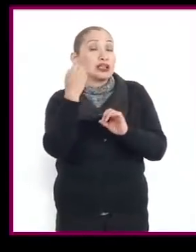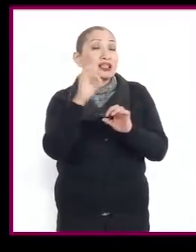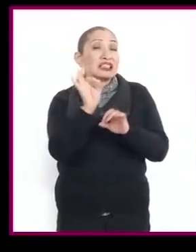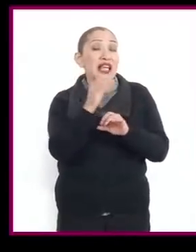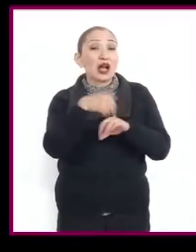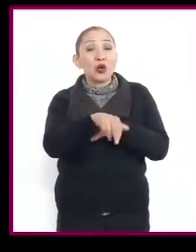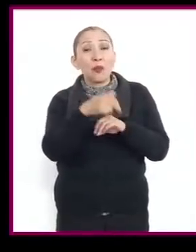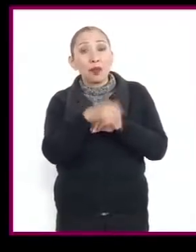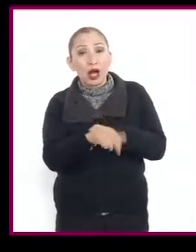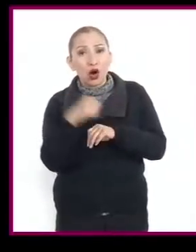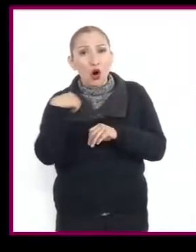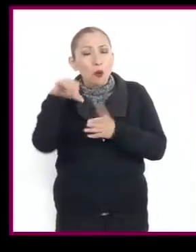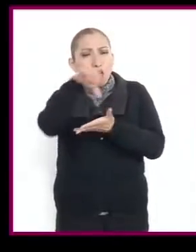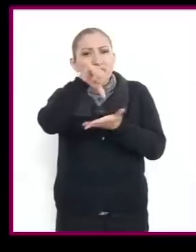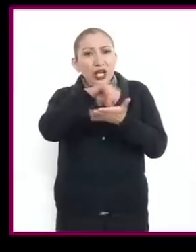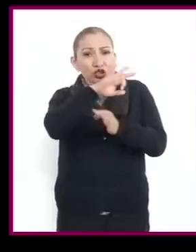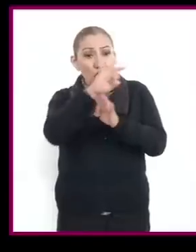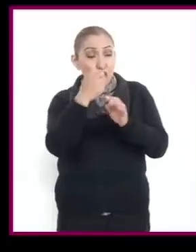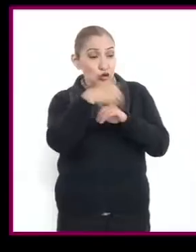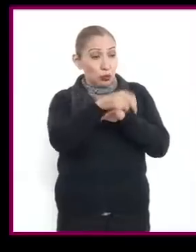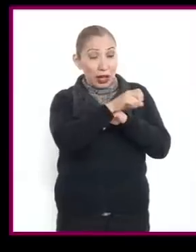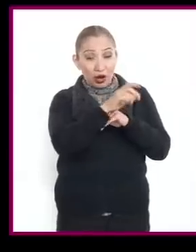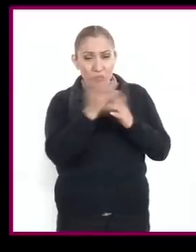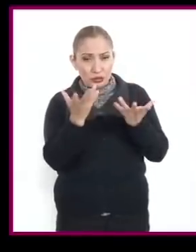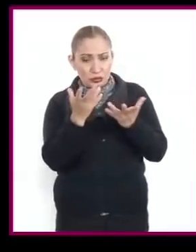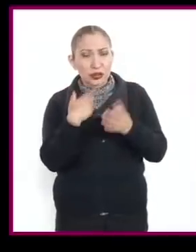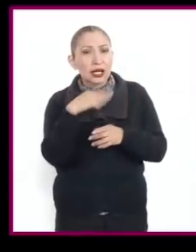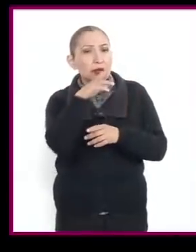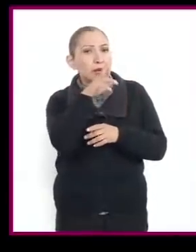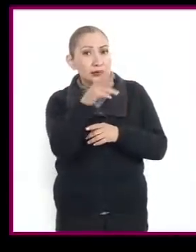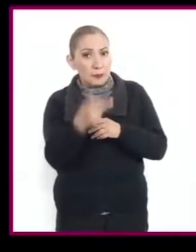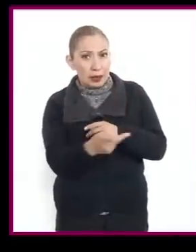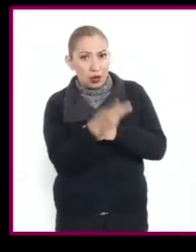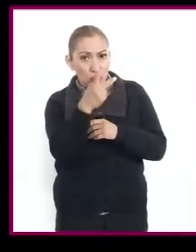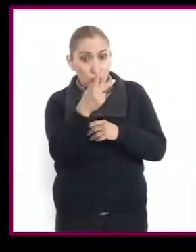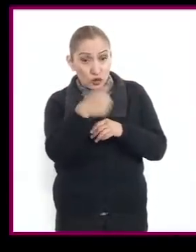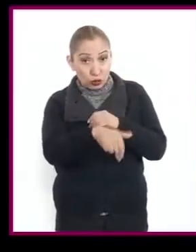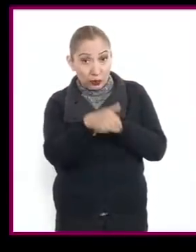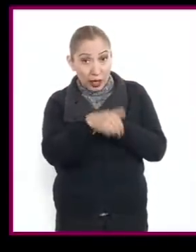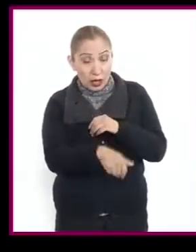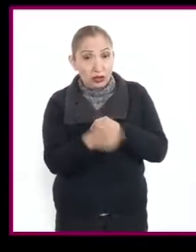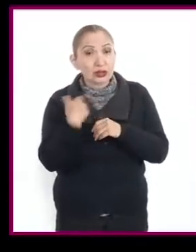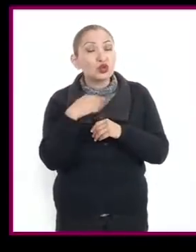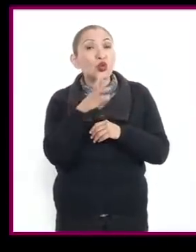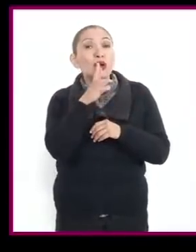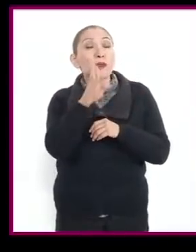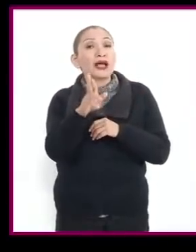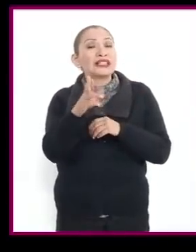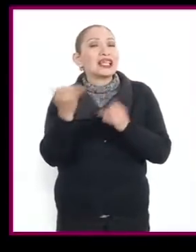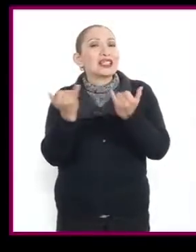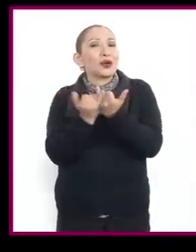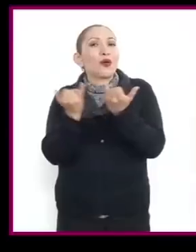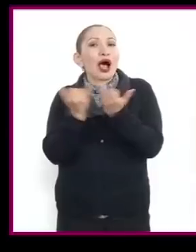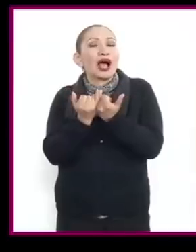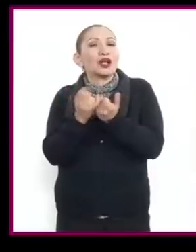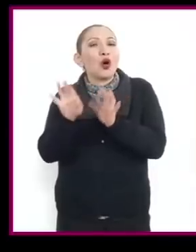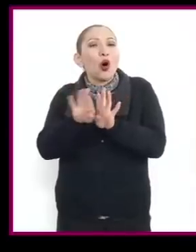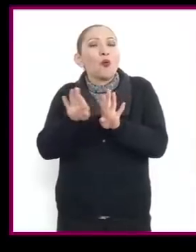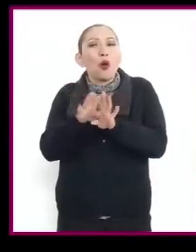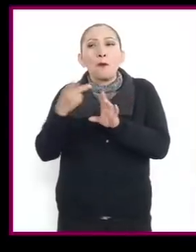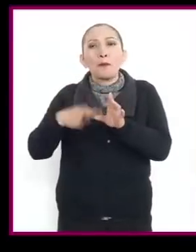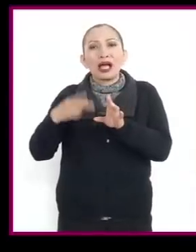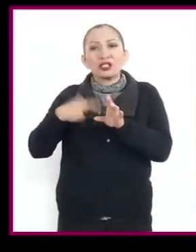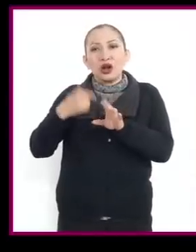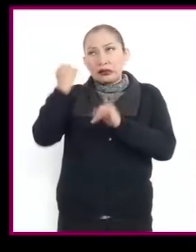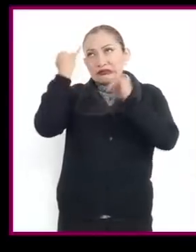que represente el centro de todos estos números. Al responder esta pregunta con esos números, estarías respondiendo de la misma manera como lo hicieron las